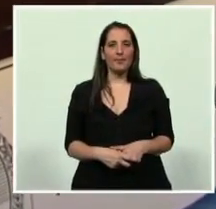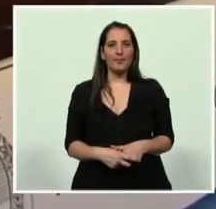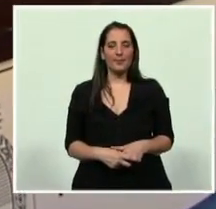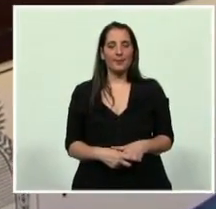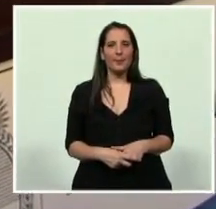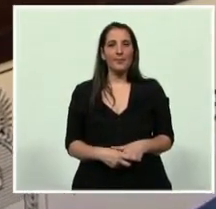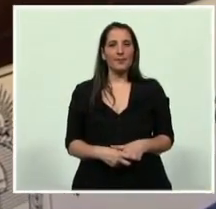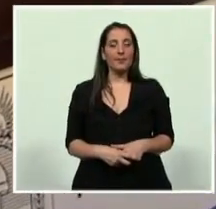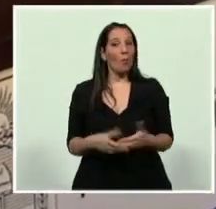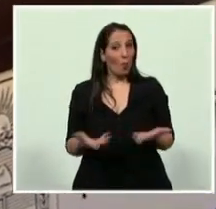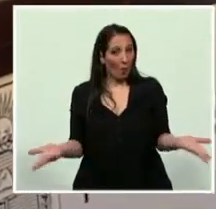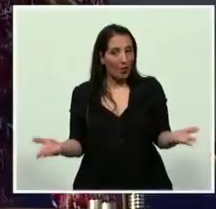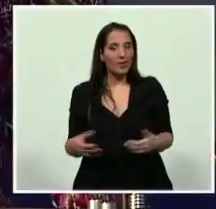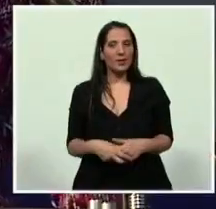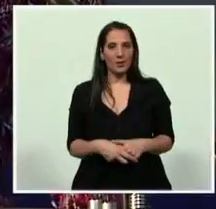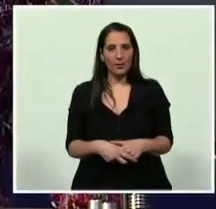Por eso